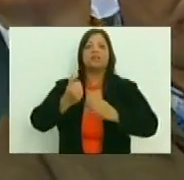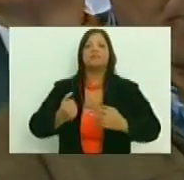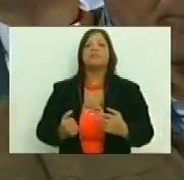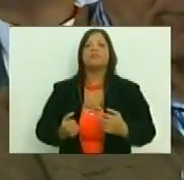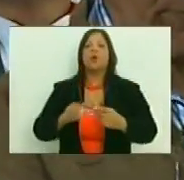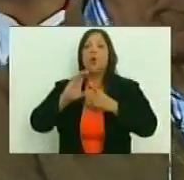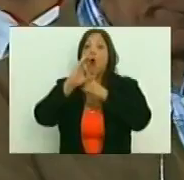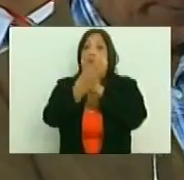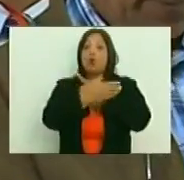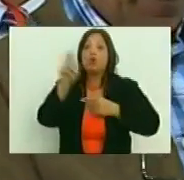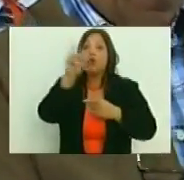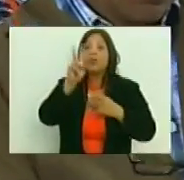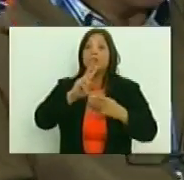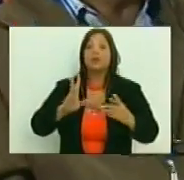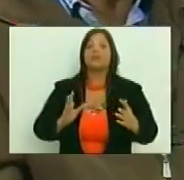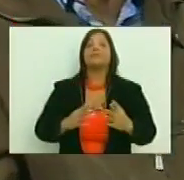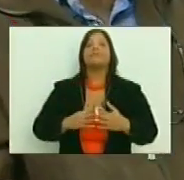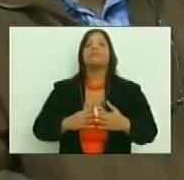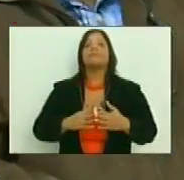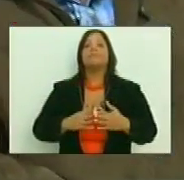La cultura en Venezuela.